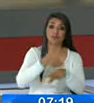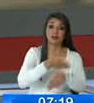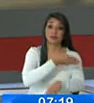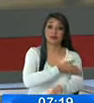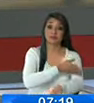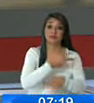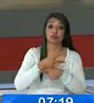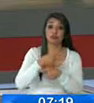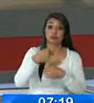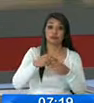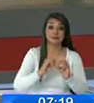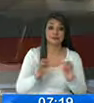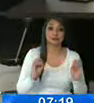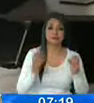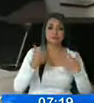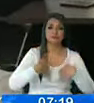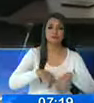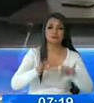anterior Consejo.